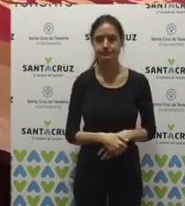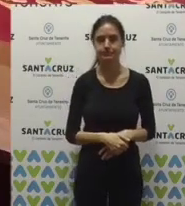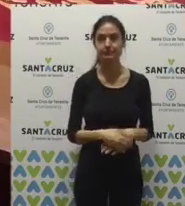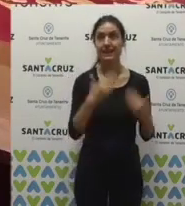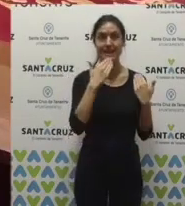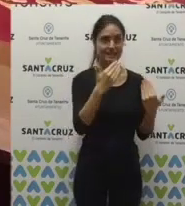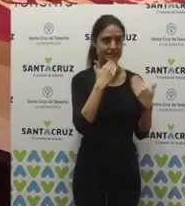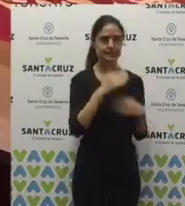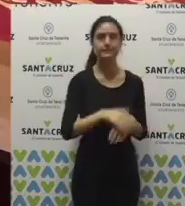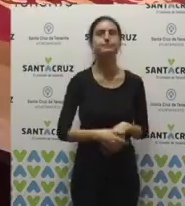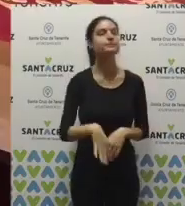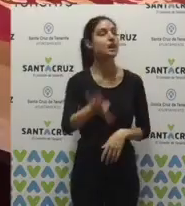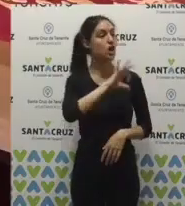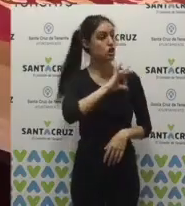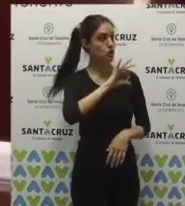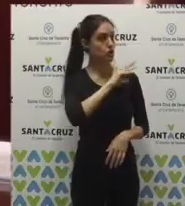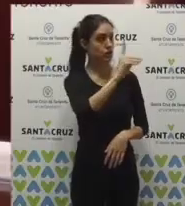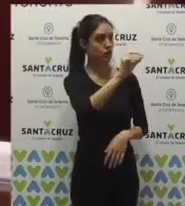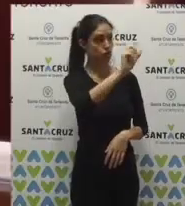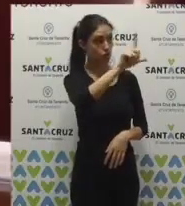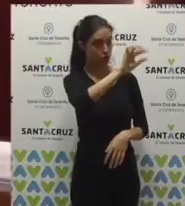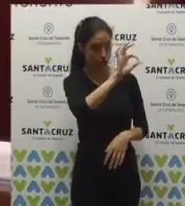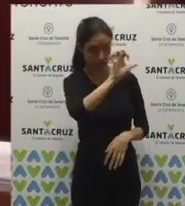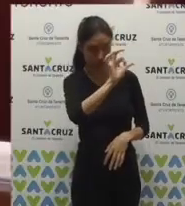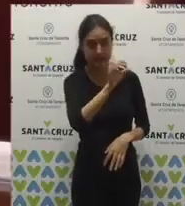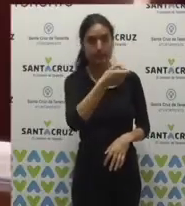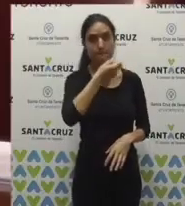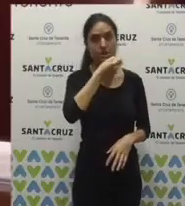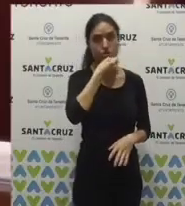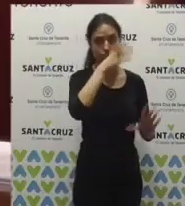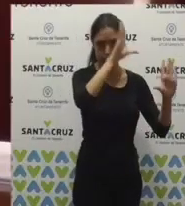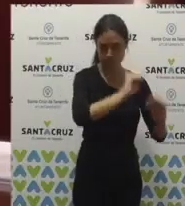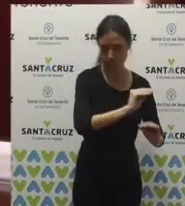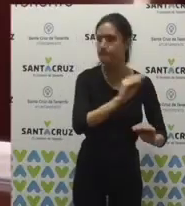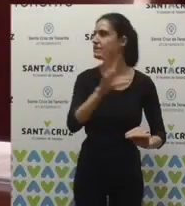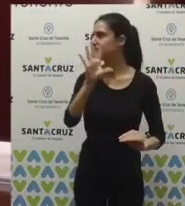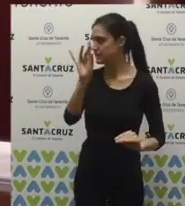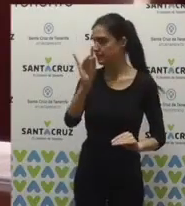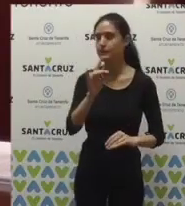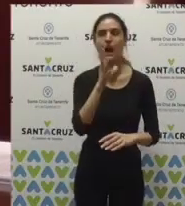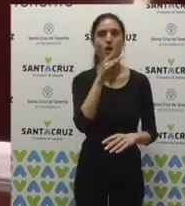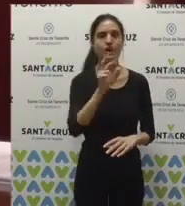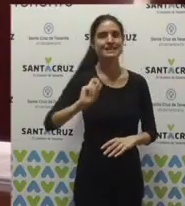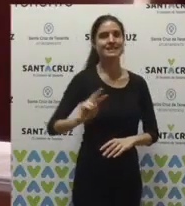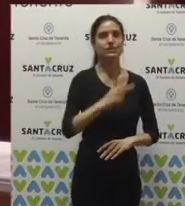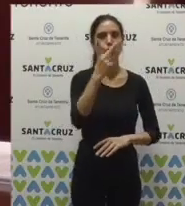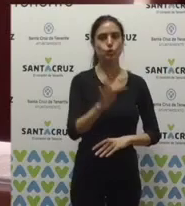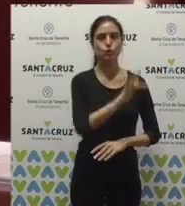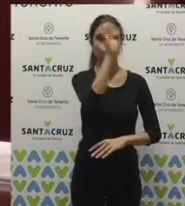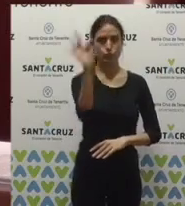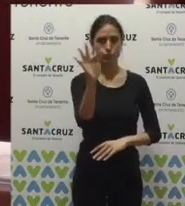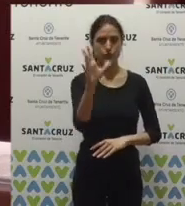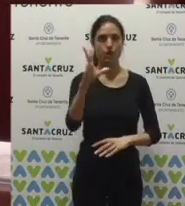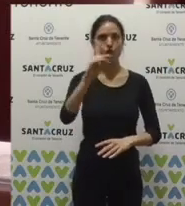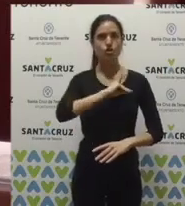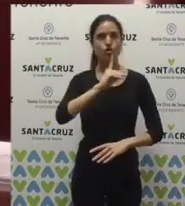dolores puede quitar el micro pasamos al segundo turno doña alicia